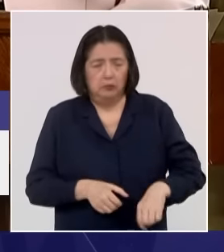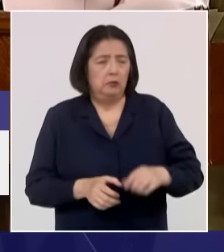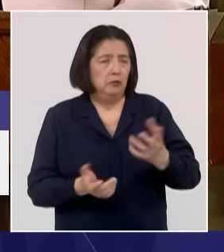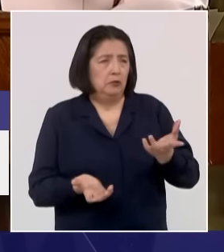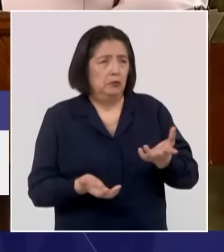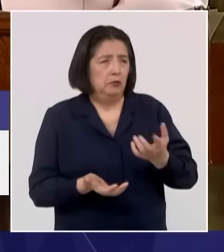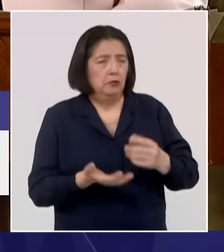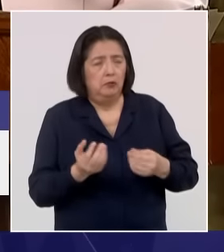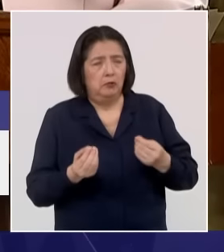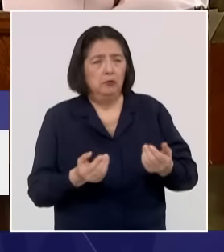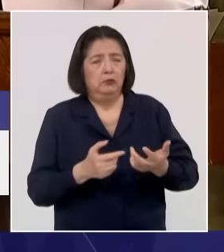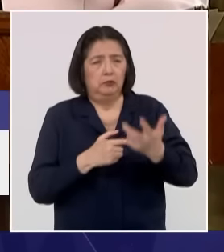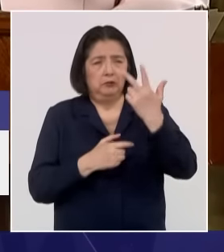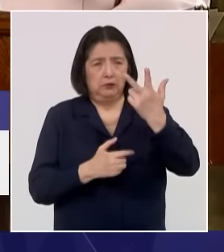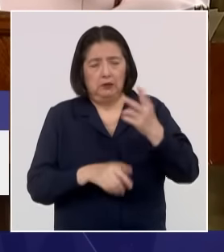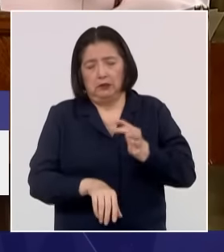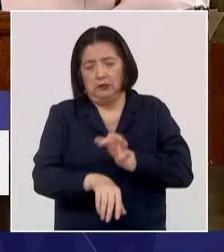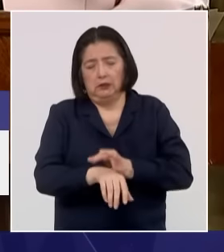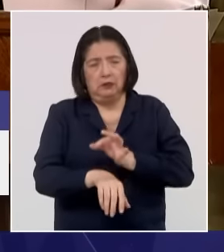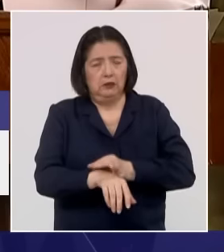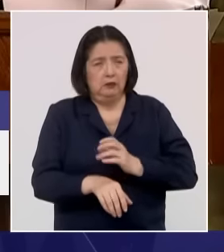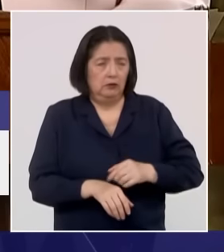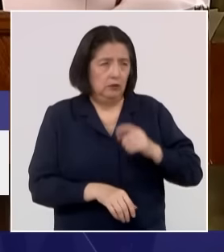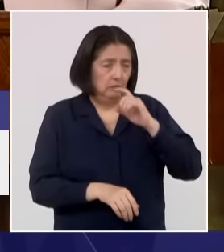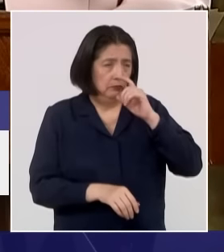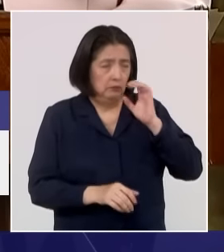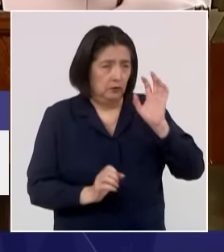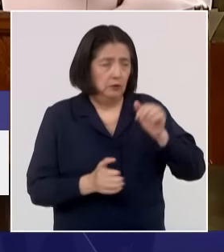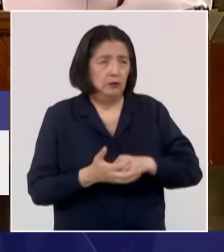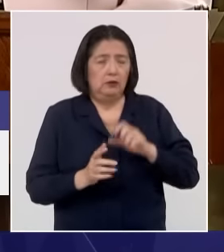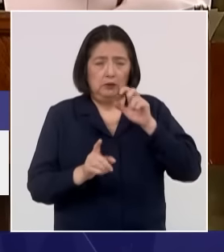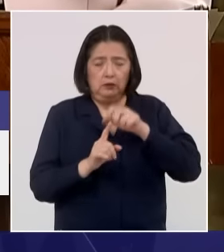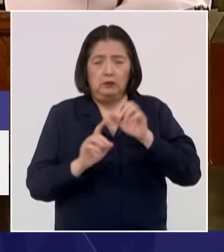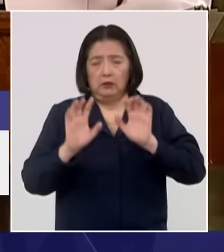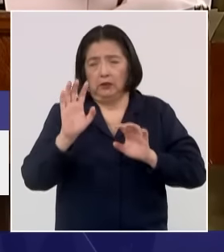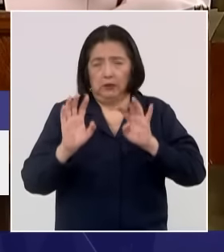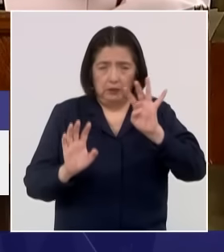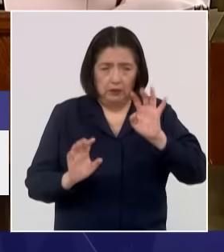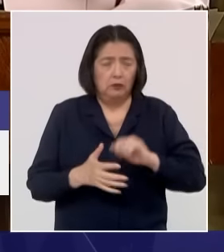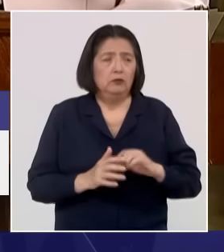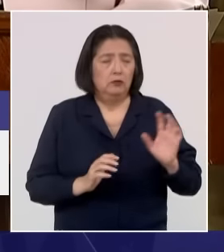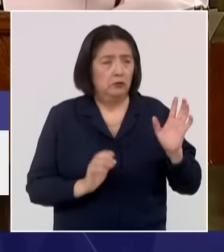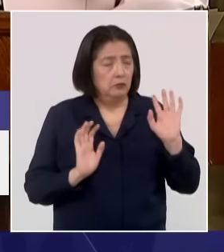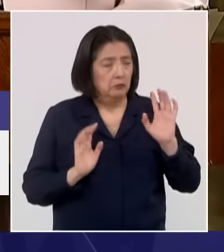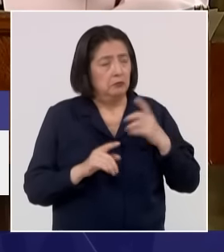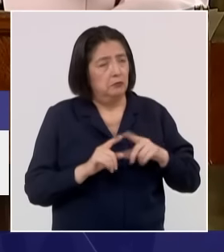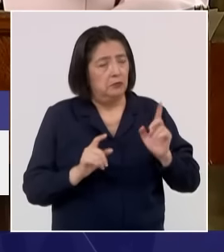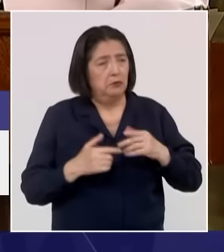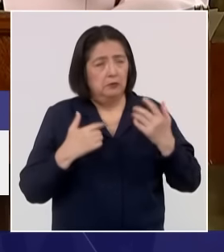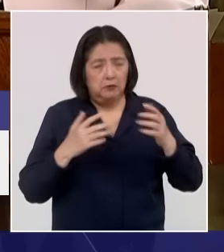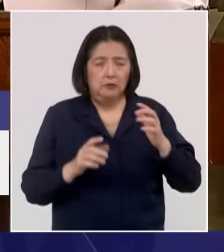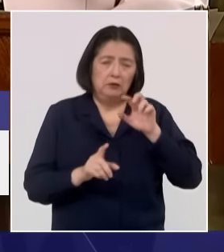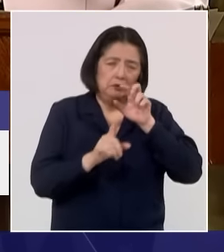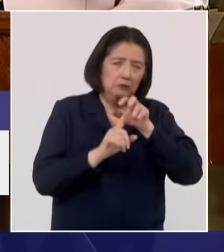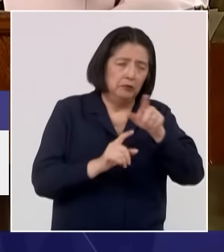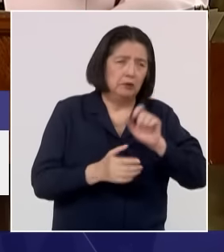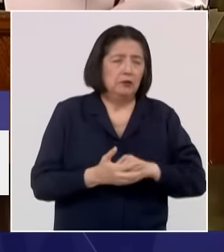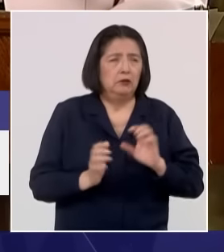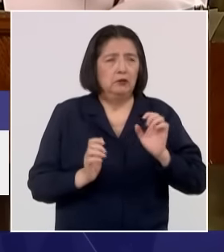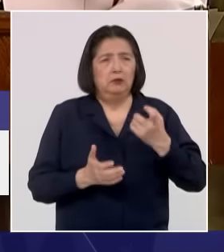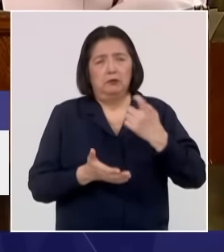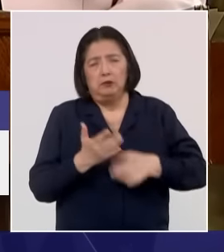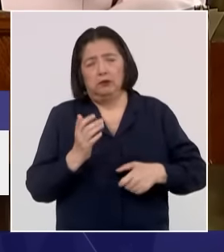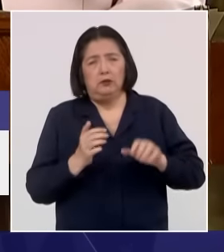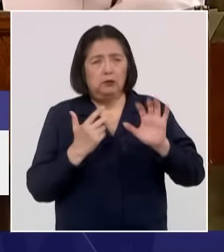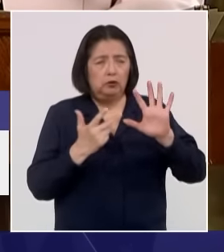al menos 3 relojes de alta gama. Se han identificado 14 en total, pero digamos los que llaman la atención, que se valorizan